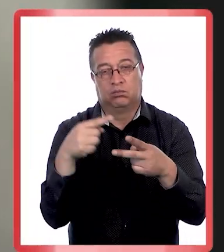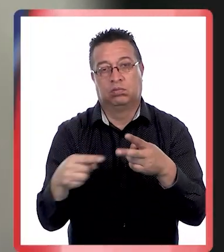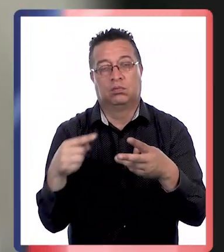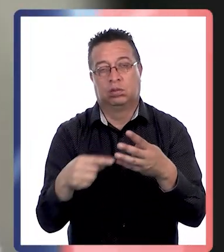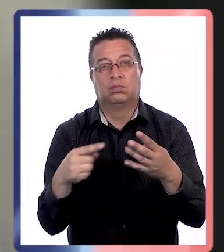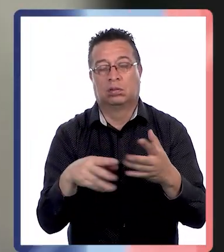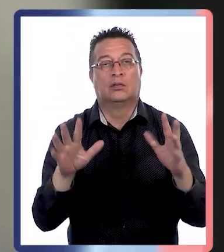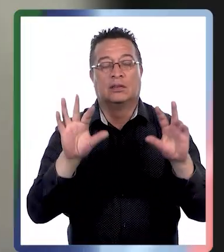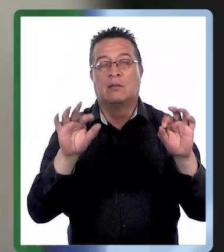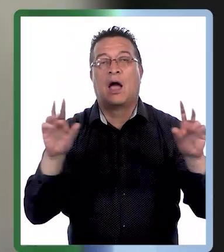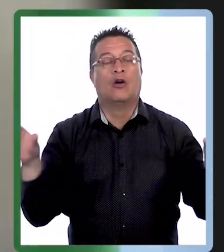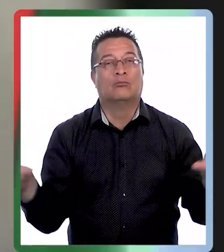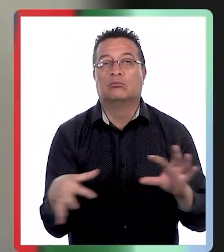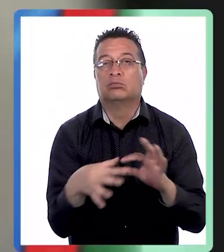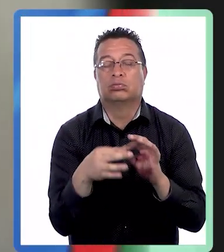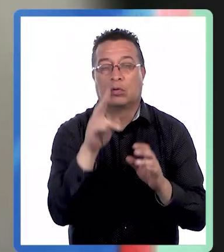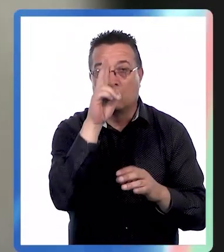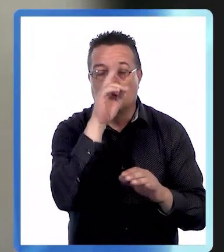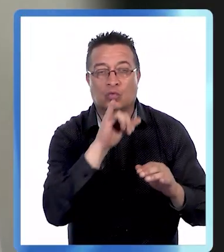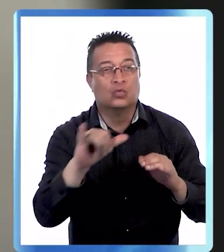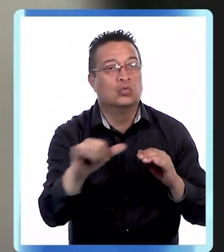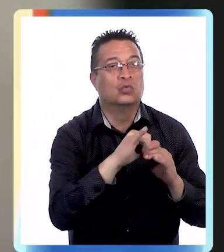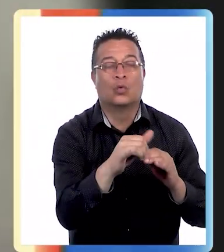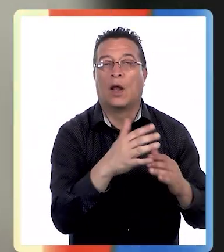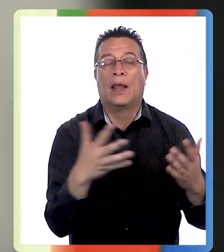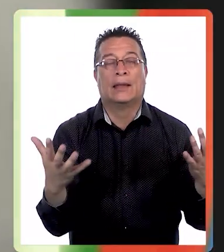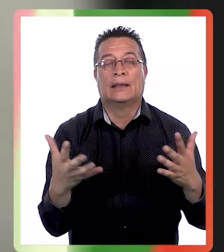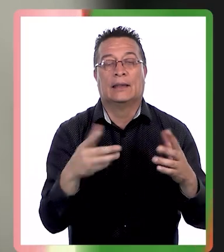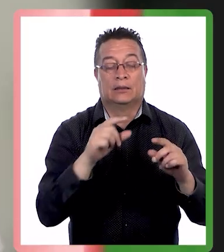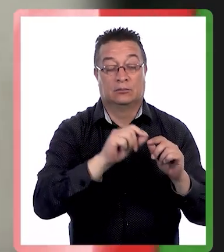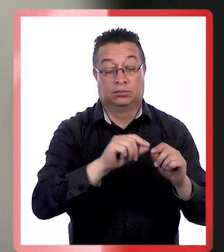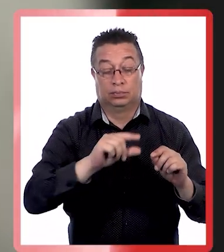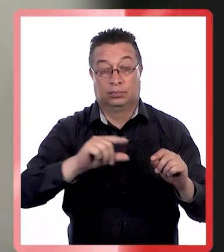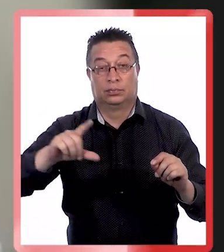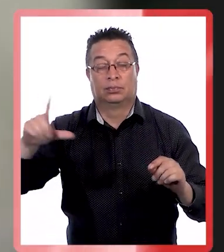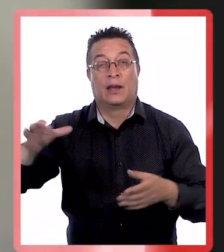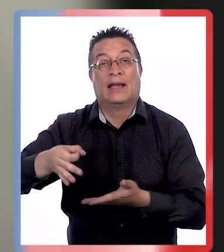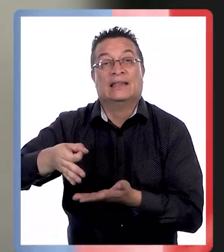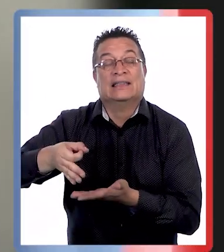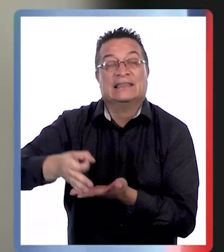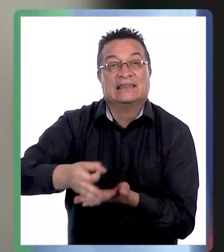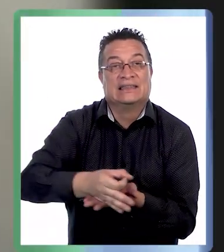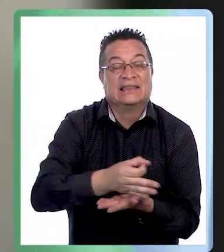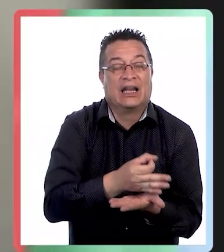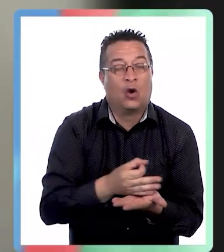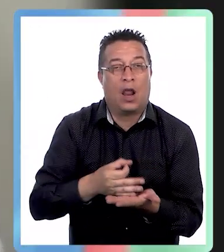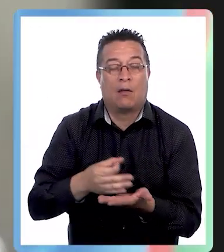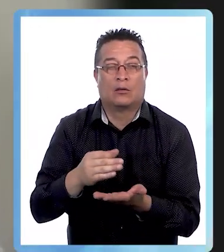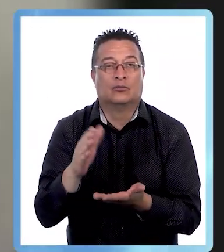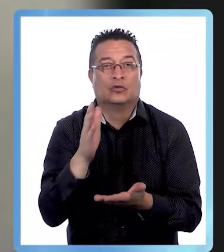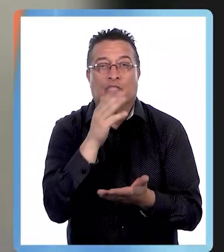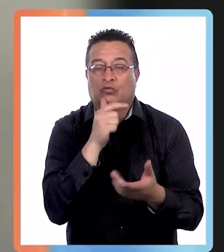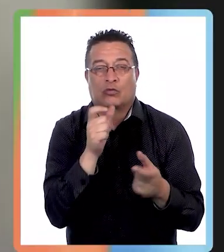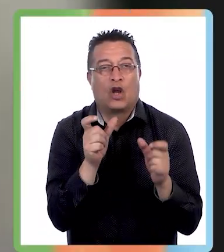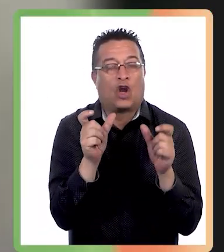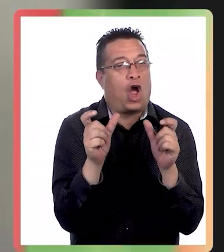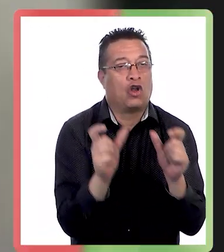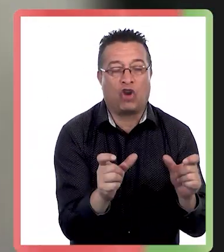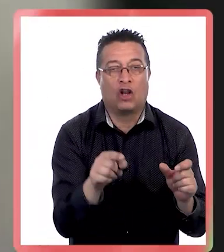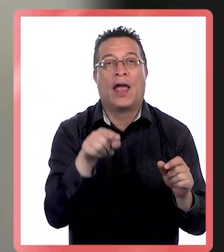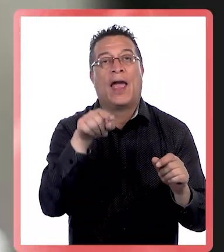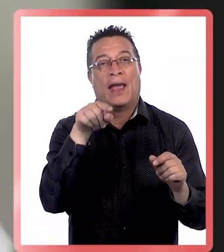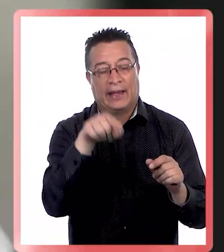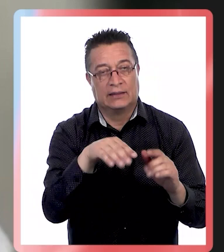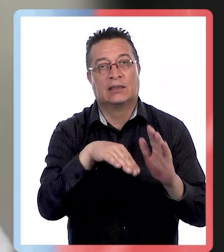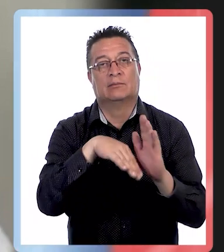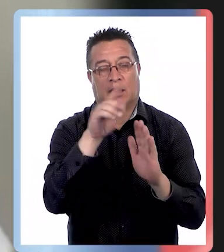como factor común en ella es un crecimiento de las células incontrolado. Ese es el principal